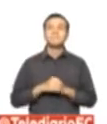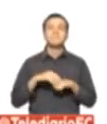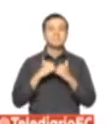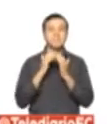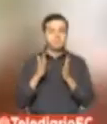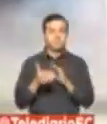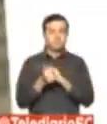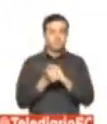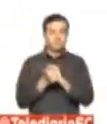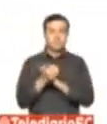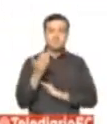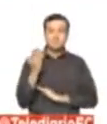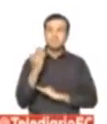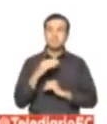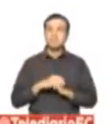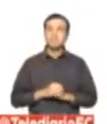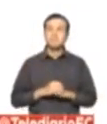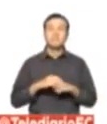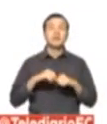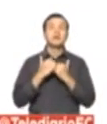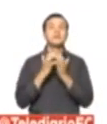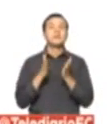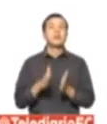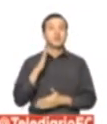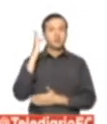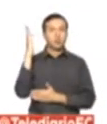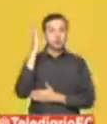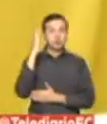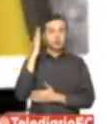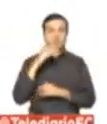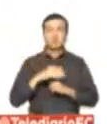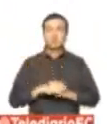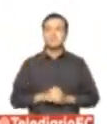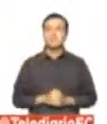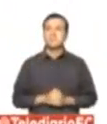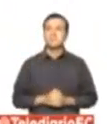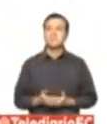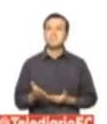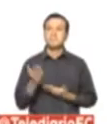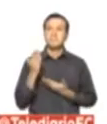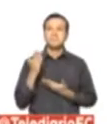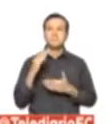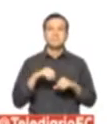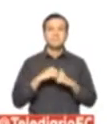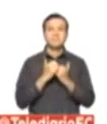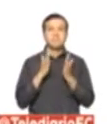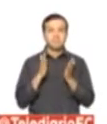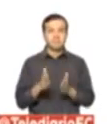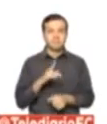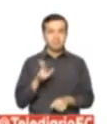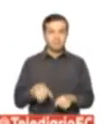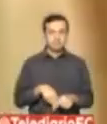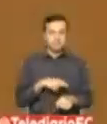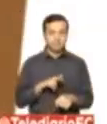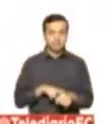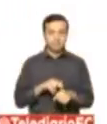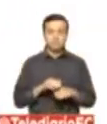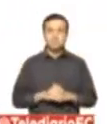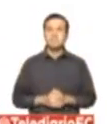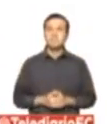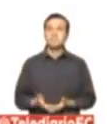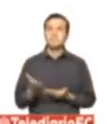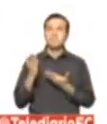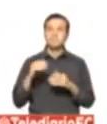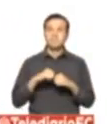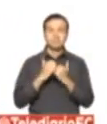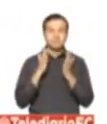de Galápagos. Rosa Verde Soto, asambleísta por Tungurahua. María Mercedes Cuesta, asambleísta nacional. Raúl